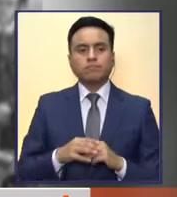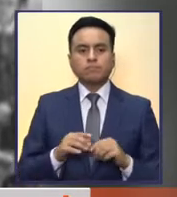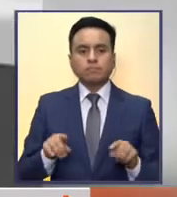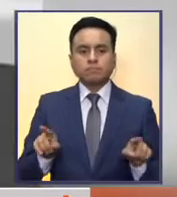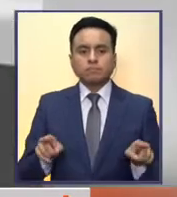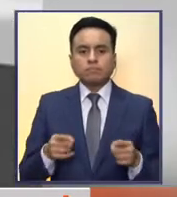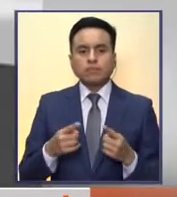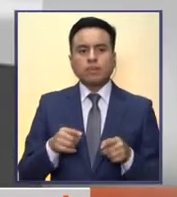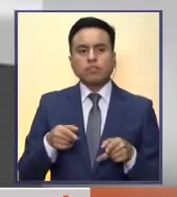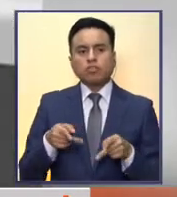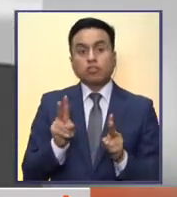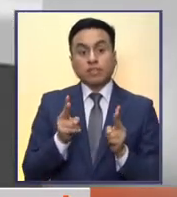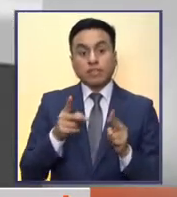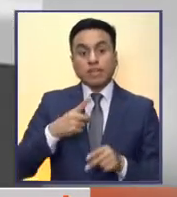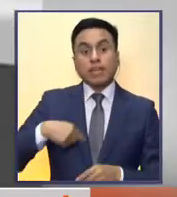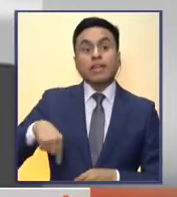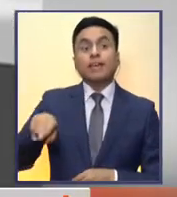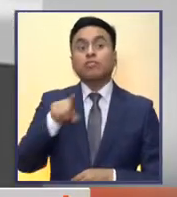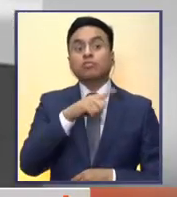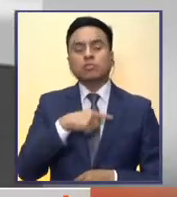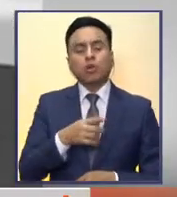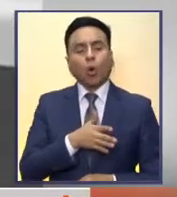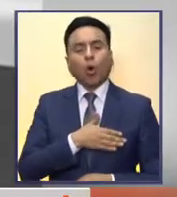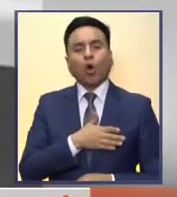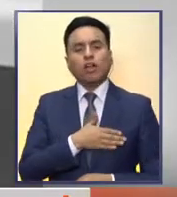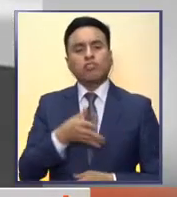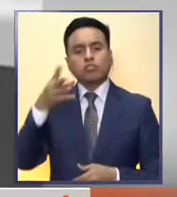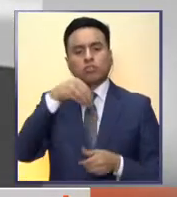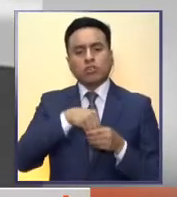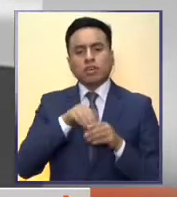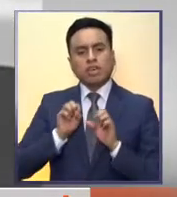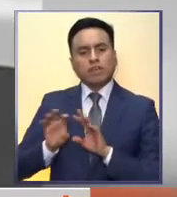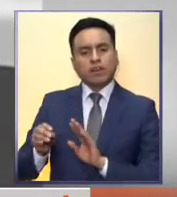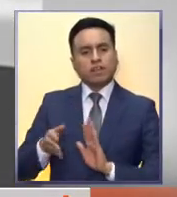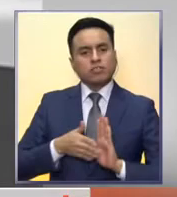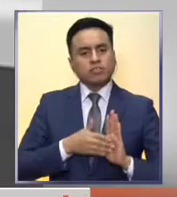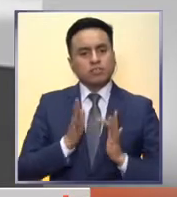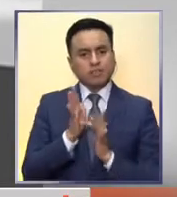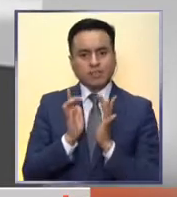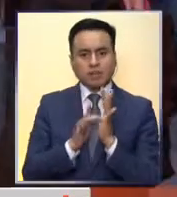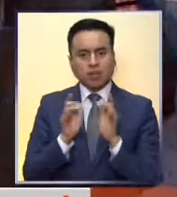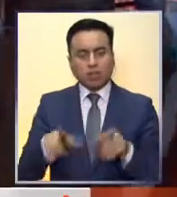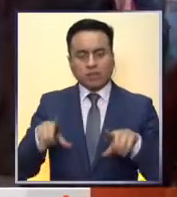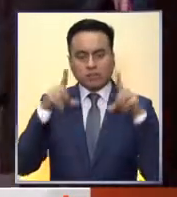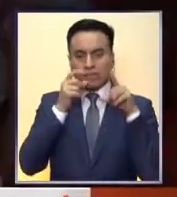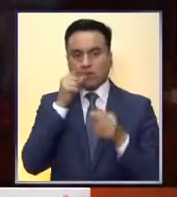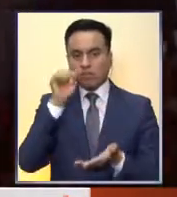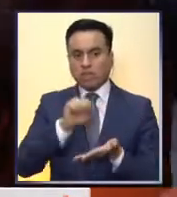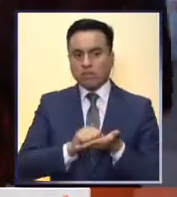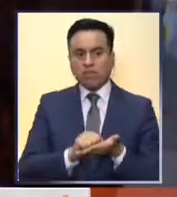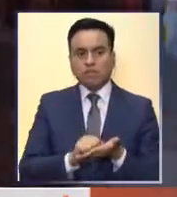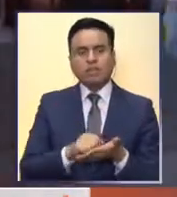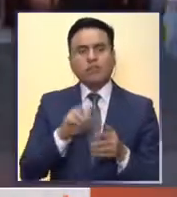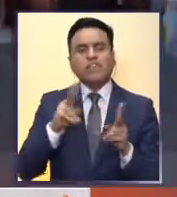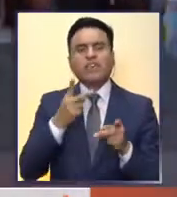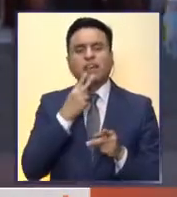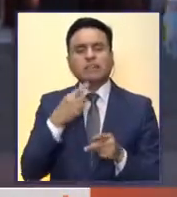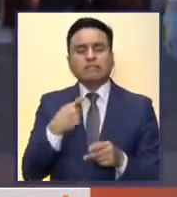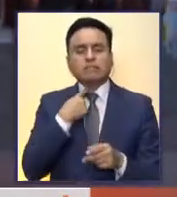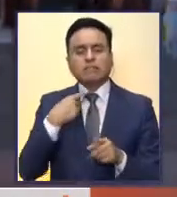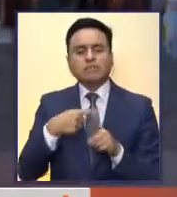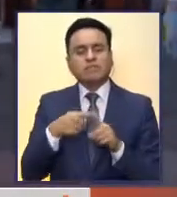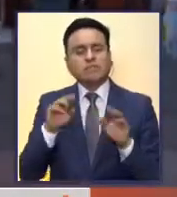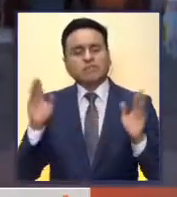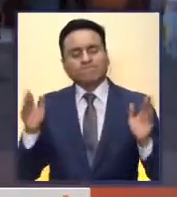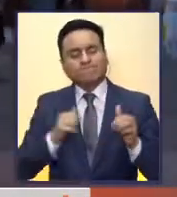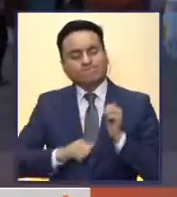Estos derechos están en el corazón de la evangelización. Hoy es acusado. Nos crucificaron nuestras vidas, en nuestra